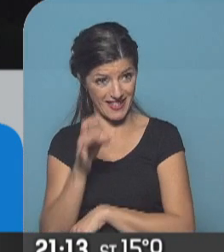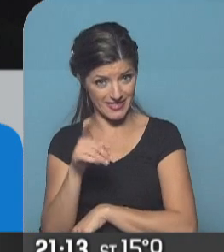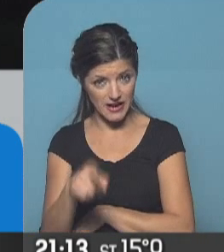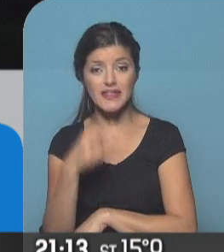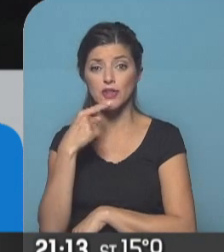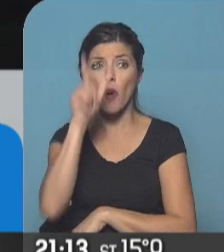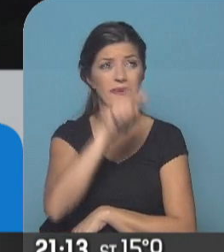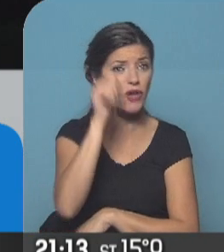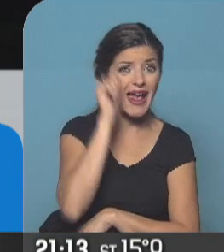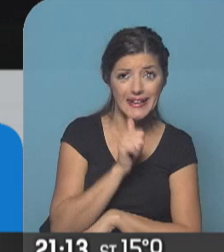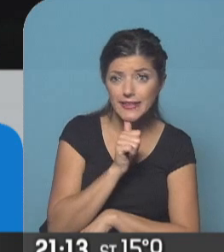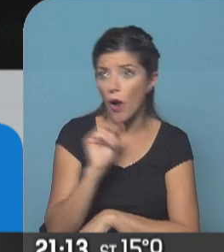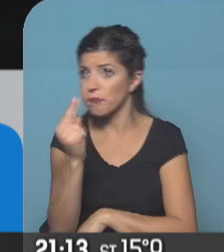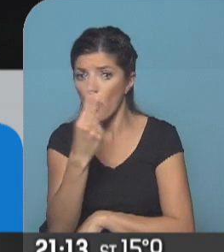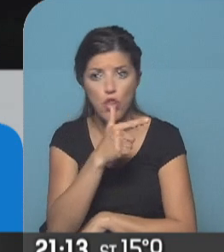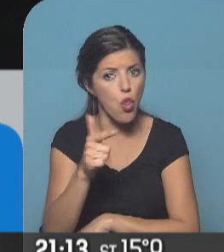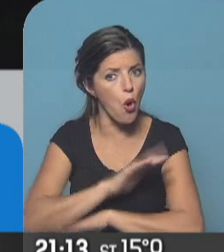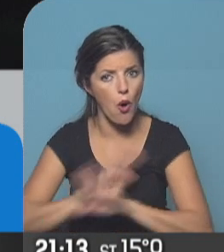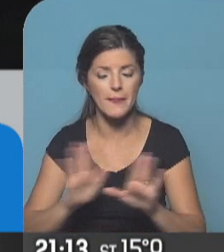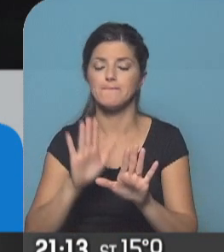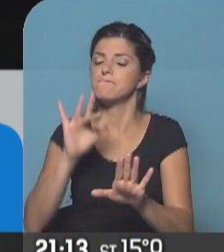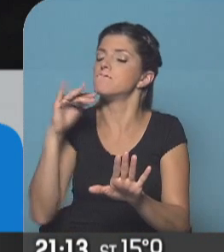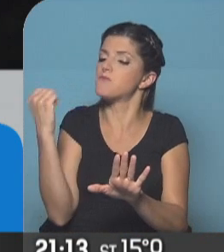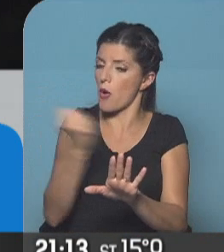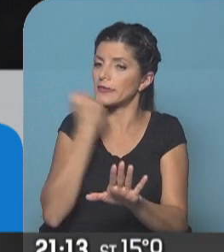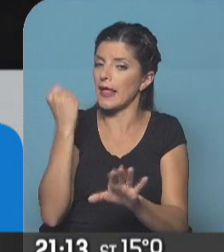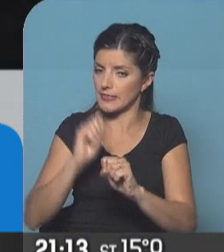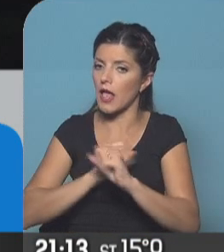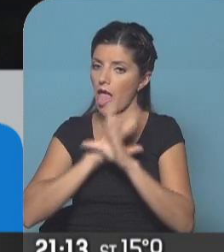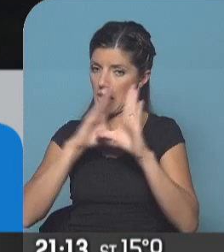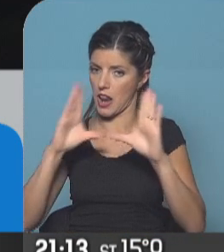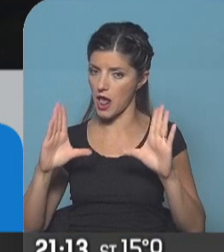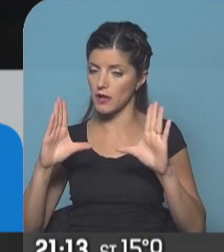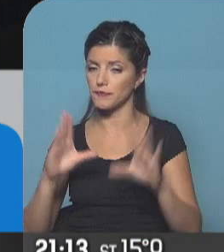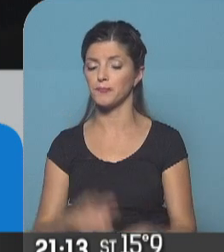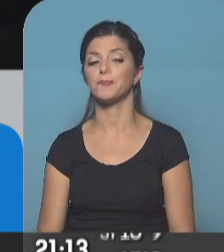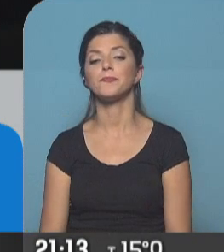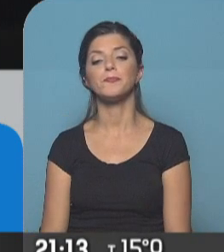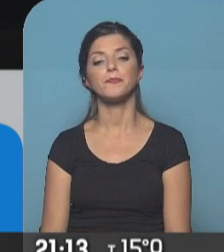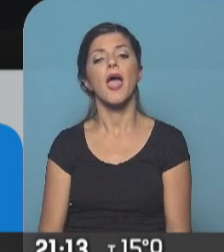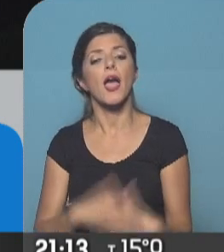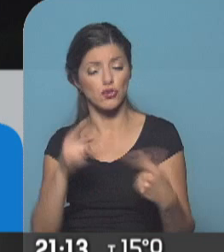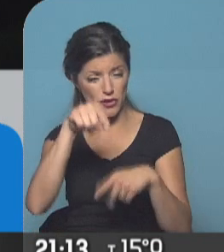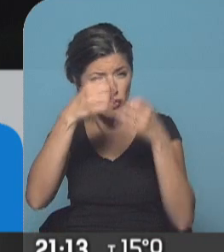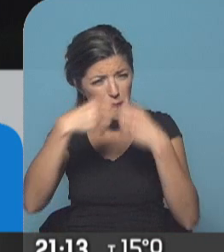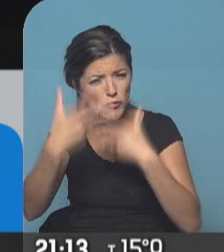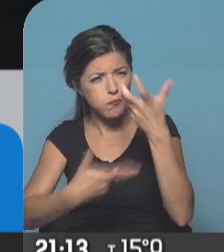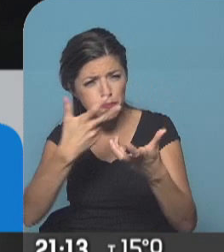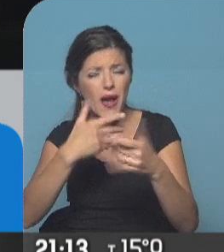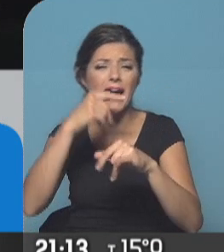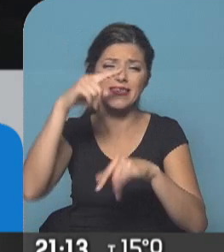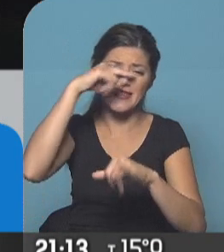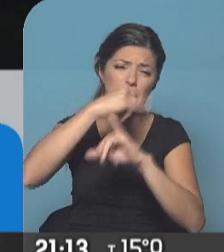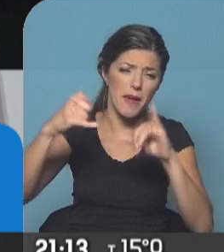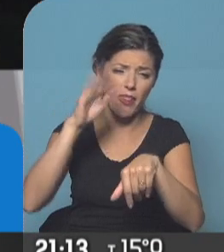ni tampoco heridos eso es importante a esta hora decíamos que el incendio se originó a las 19 30 ya son casi